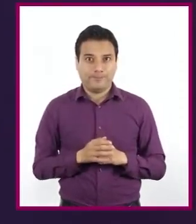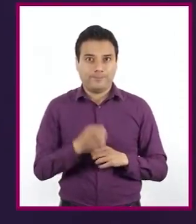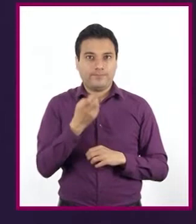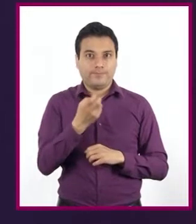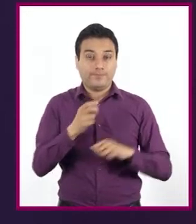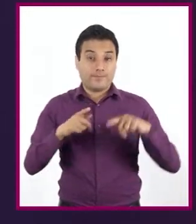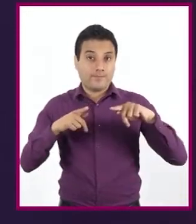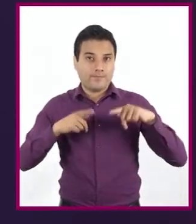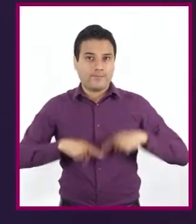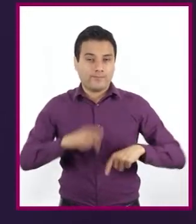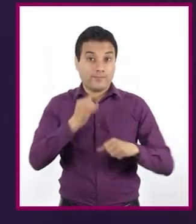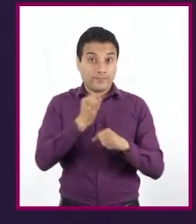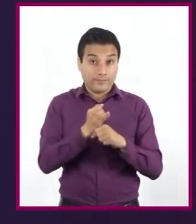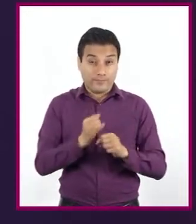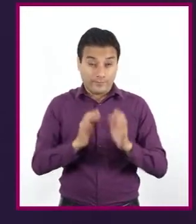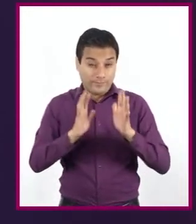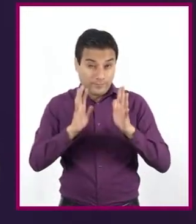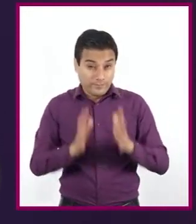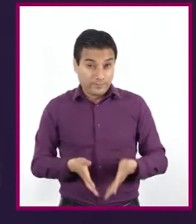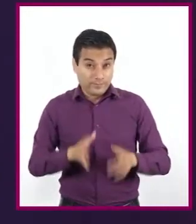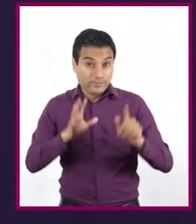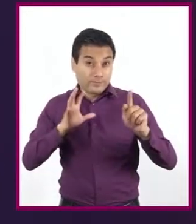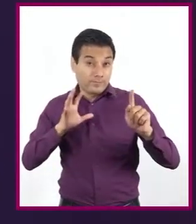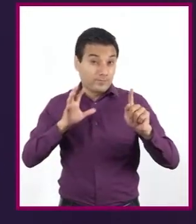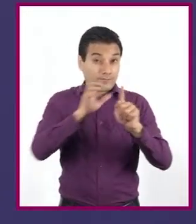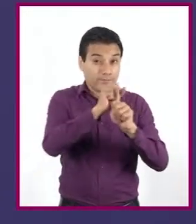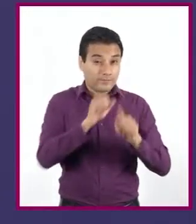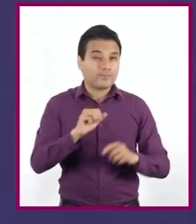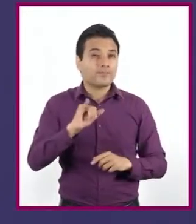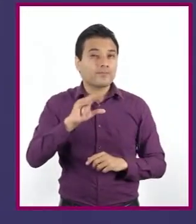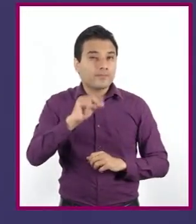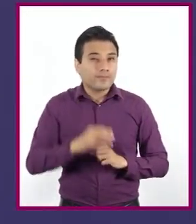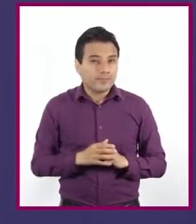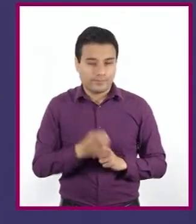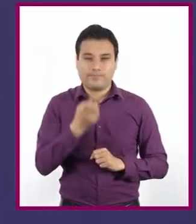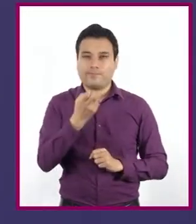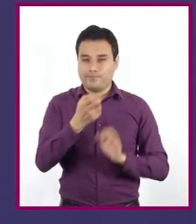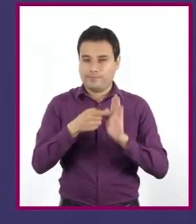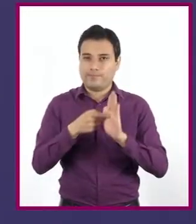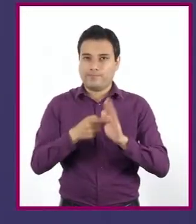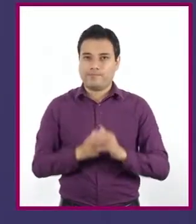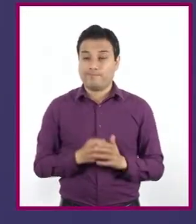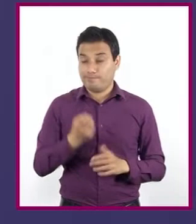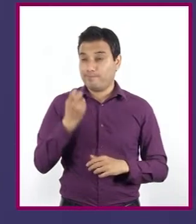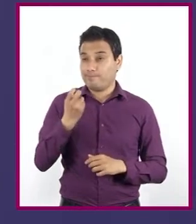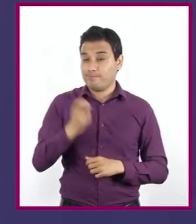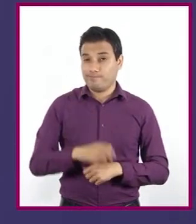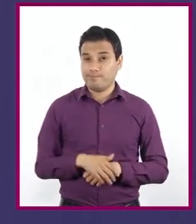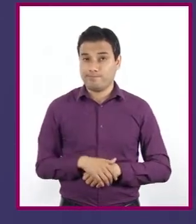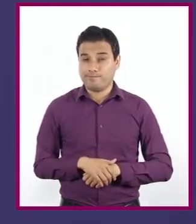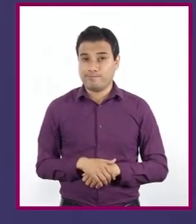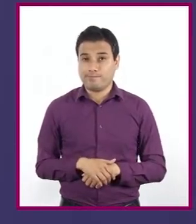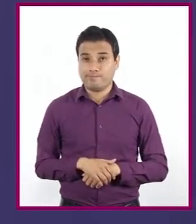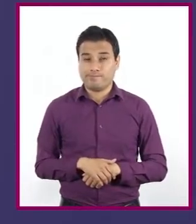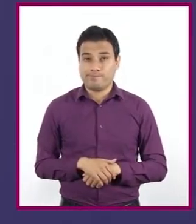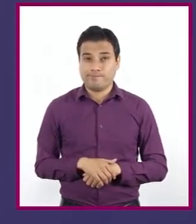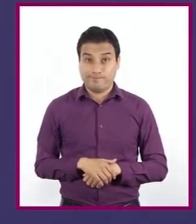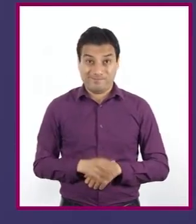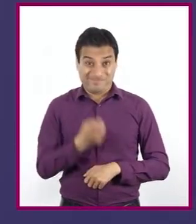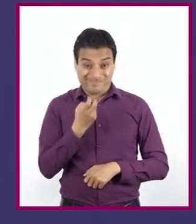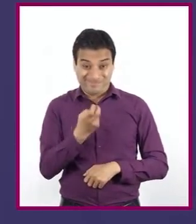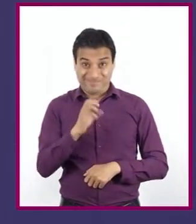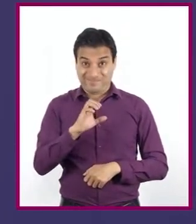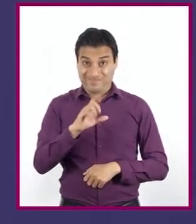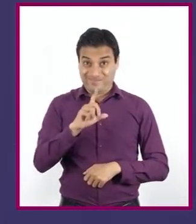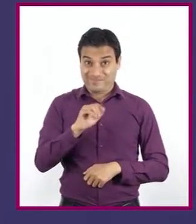los personajes alcanzan o no su objetivo. Tienes razón. Y por lo tanto, este clímax